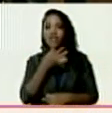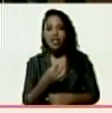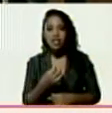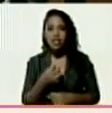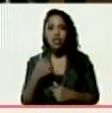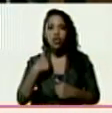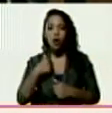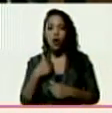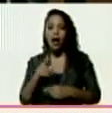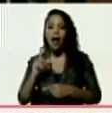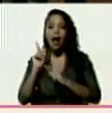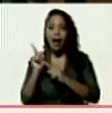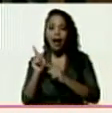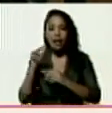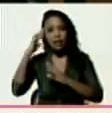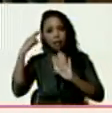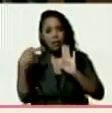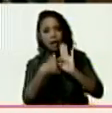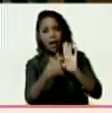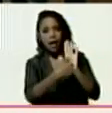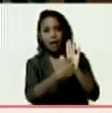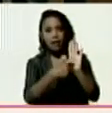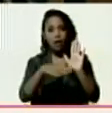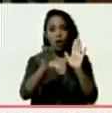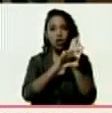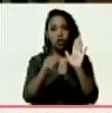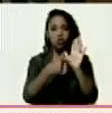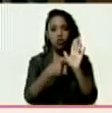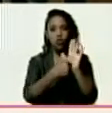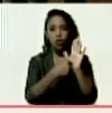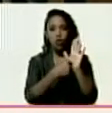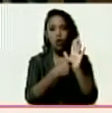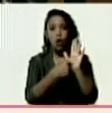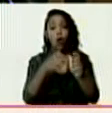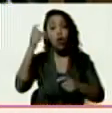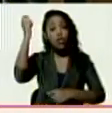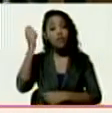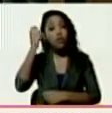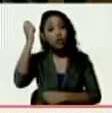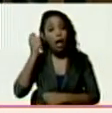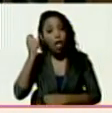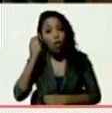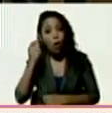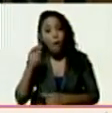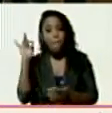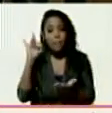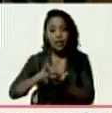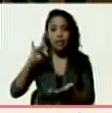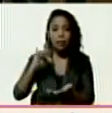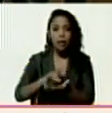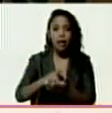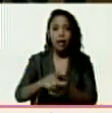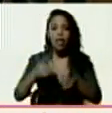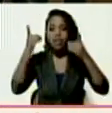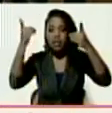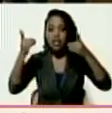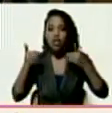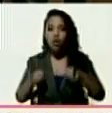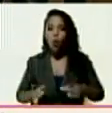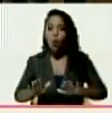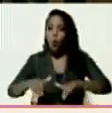el mecanismo constitucional y deben ser los diputados presentes los que decidan cuál será